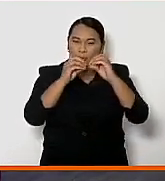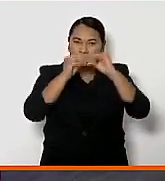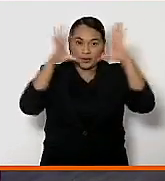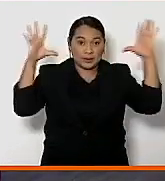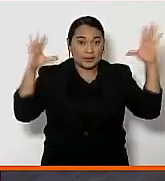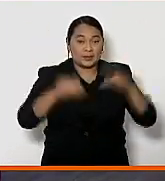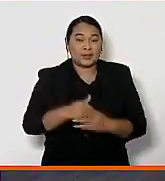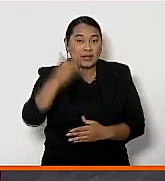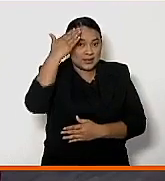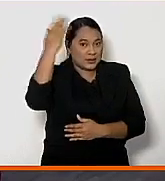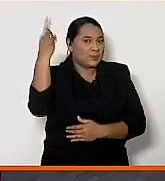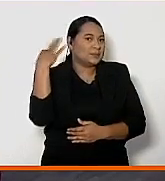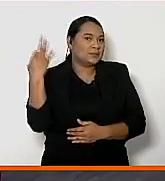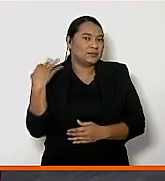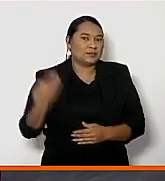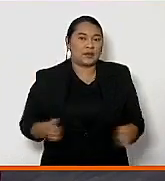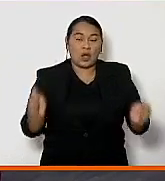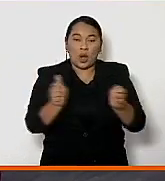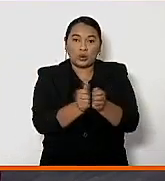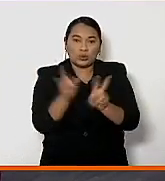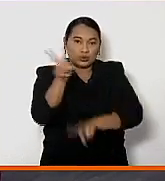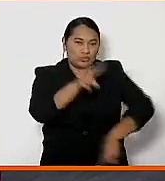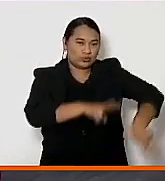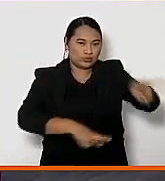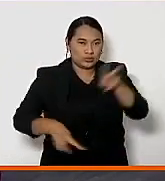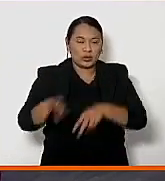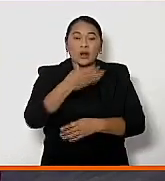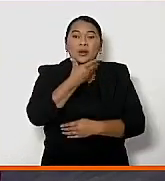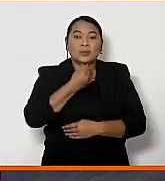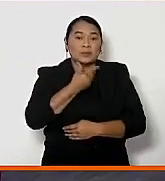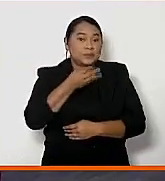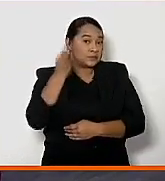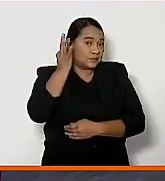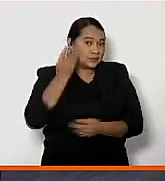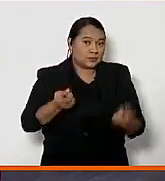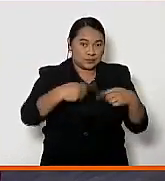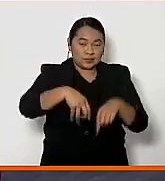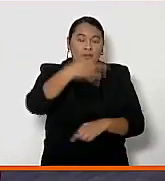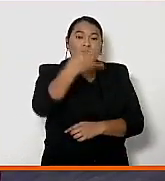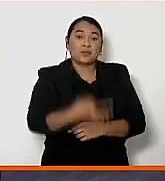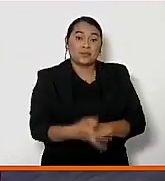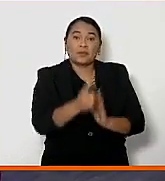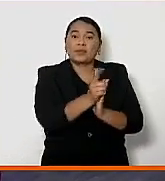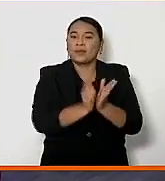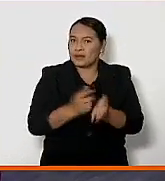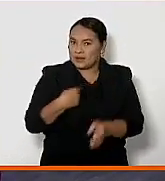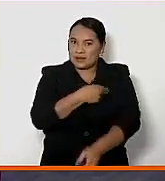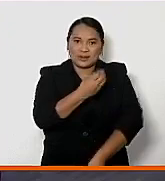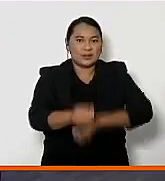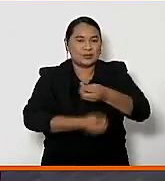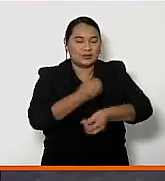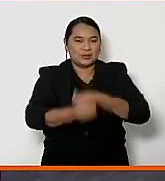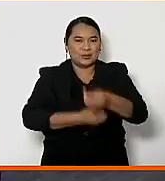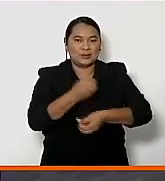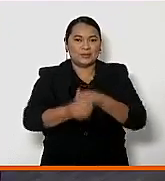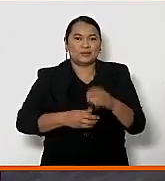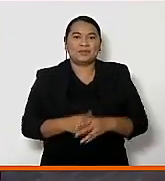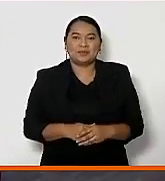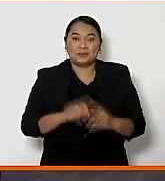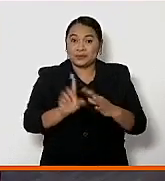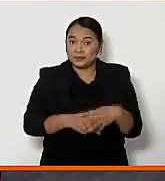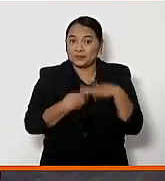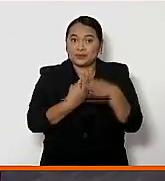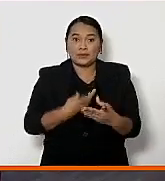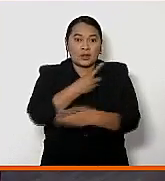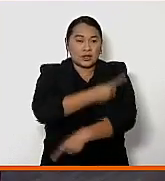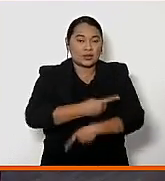Te saluda francine y Zúñiga en compañía de nuestros observadores quienes están para dar fe ilegalidad a cada uno de nuestros sorteos Comencemos